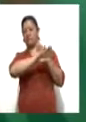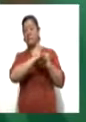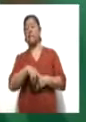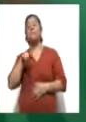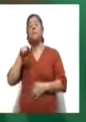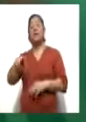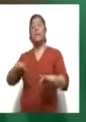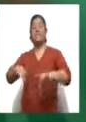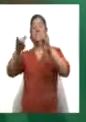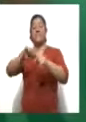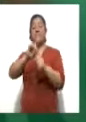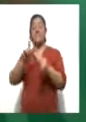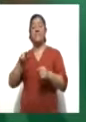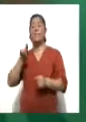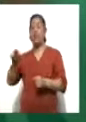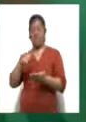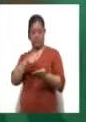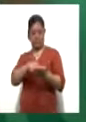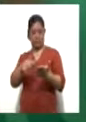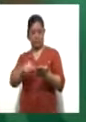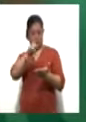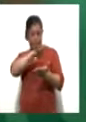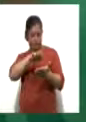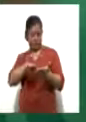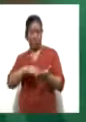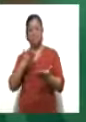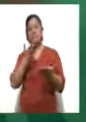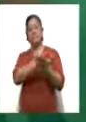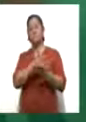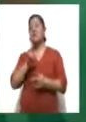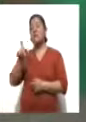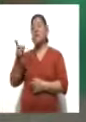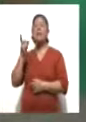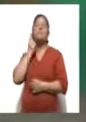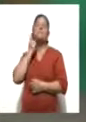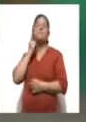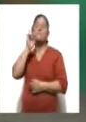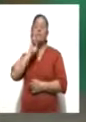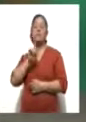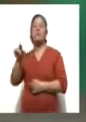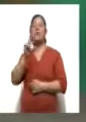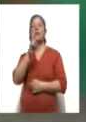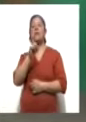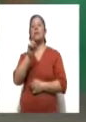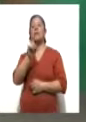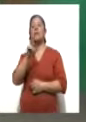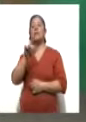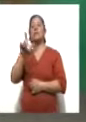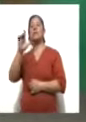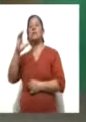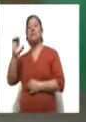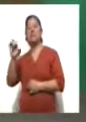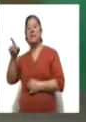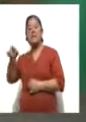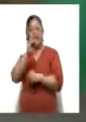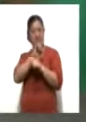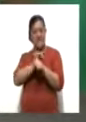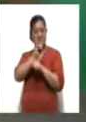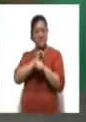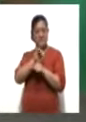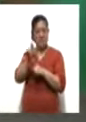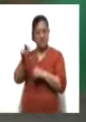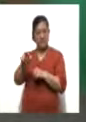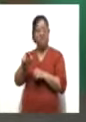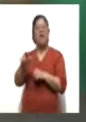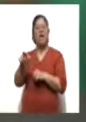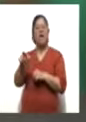carta en la que solicitará a la presidenta en San Lázaro, la diputada Dulce María Sauri, se indaguen las afirmaciones emitidas por la auditoría